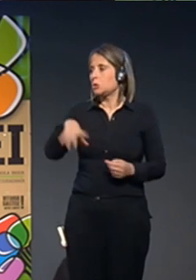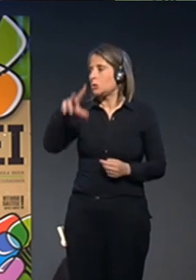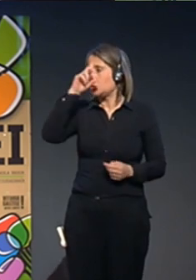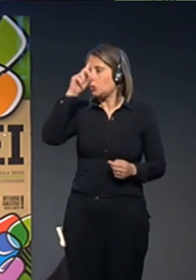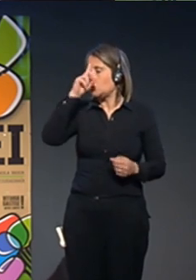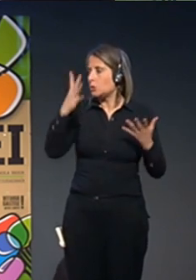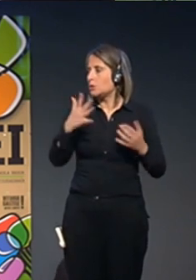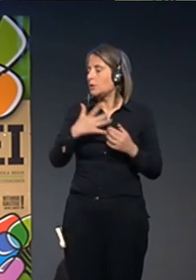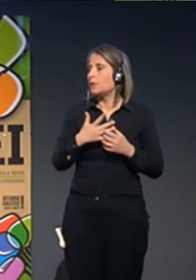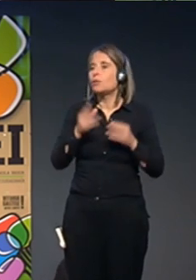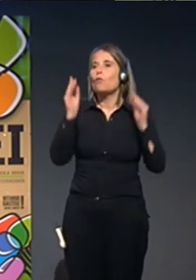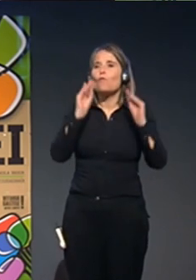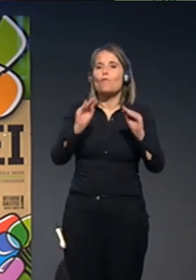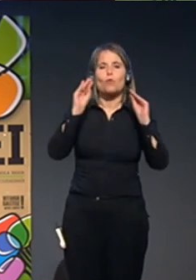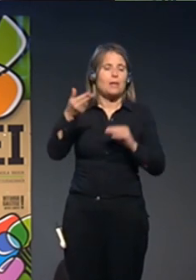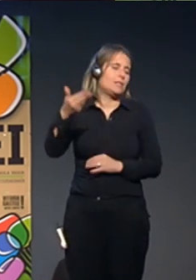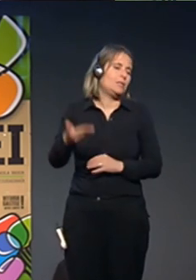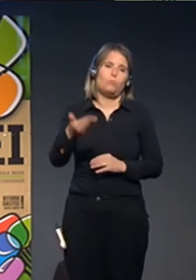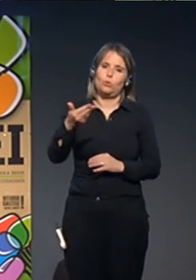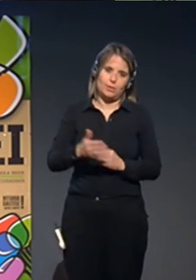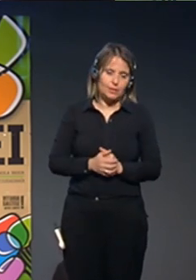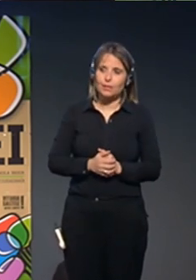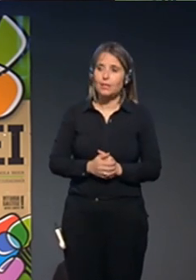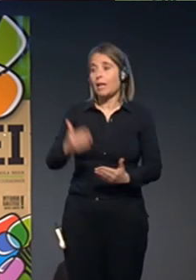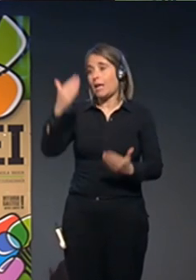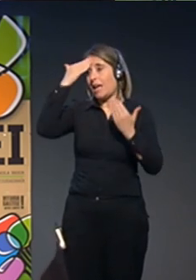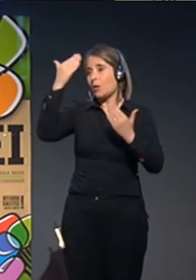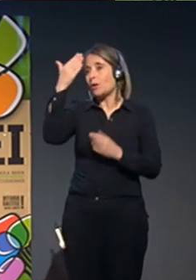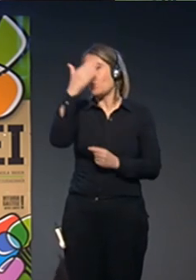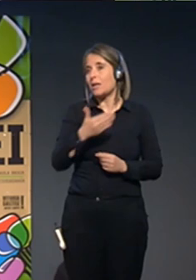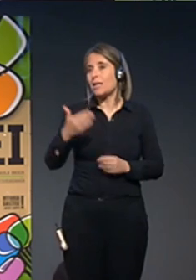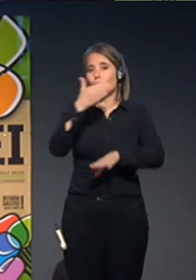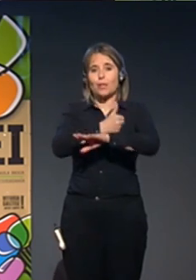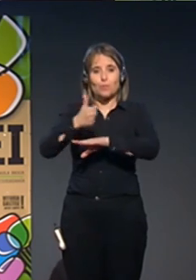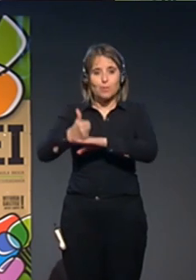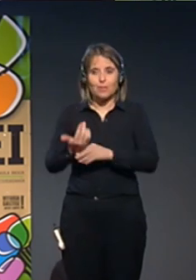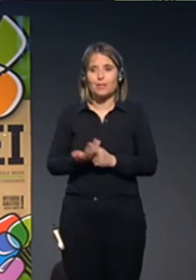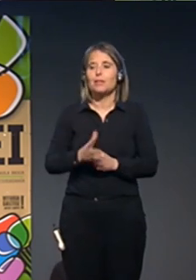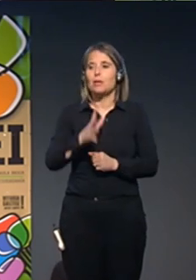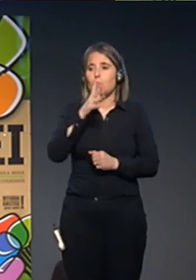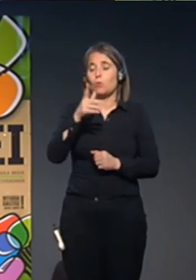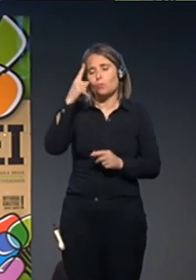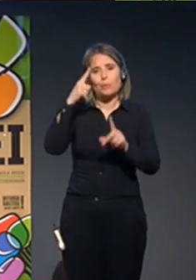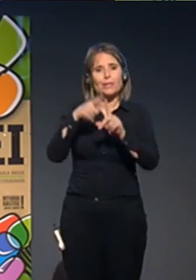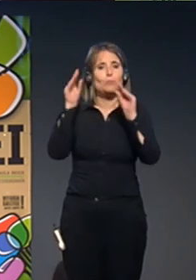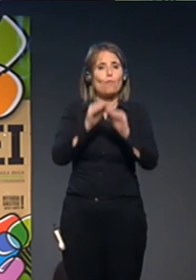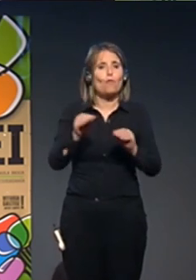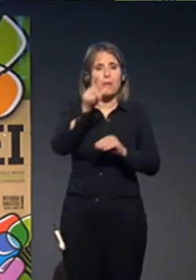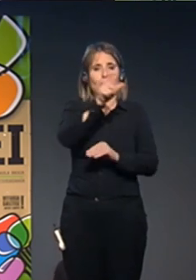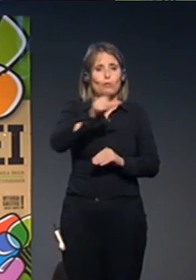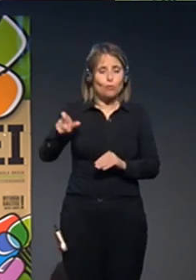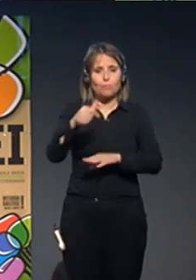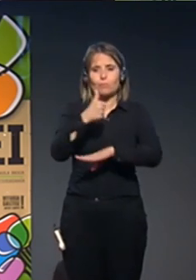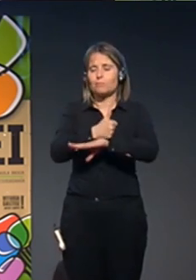que el formarse es muy importante y Enhorabuena a la escuela de ciudadanía porque sé que quiere formar ciudadanos